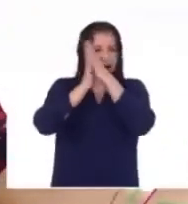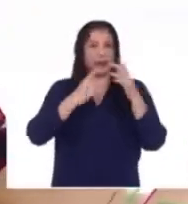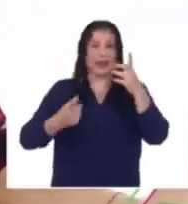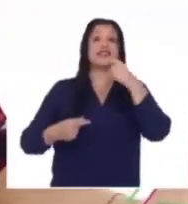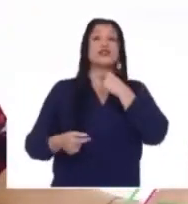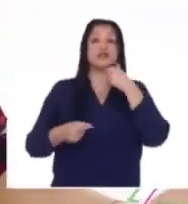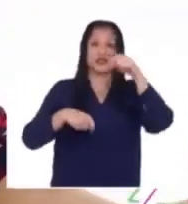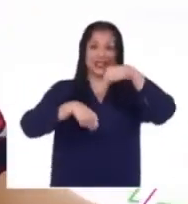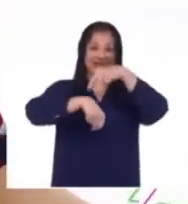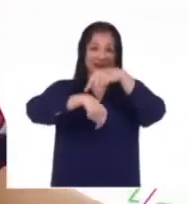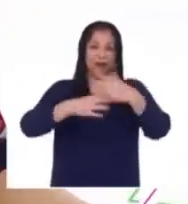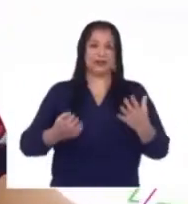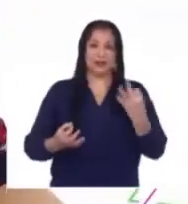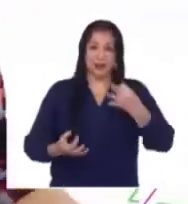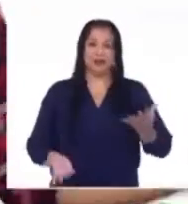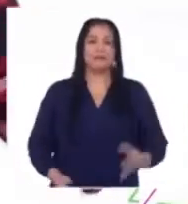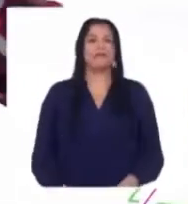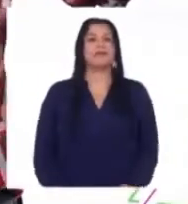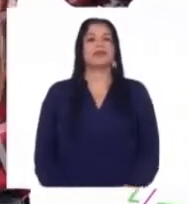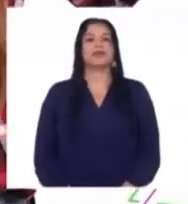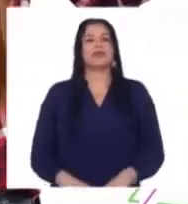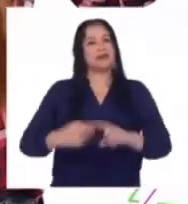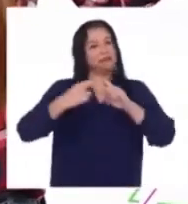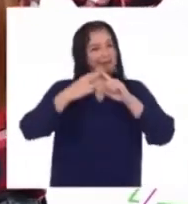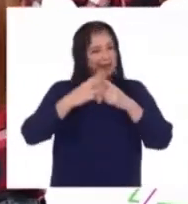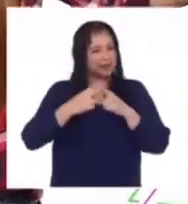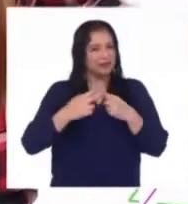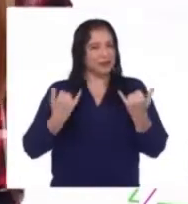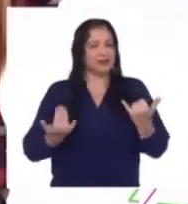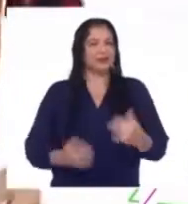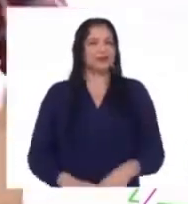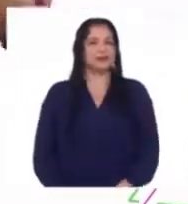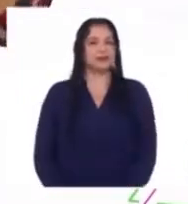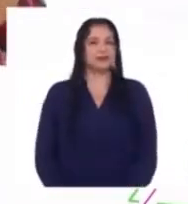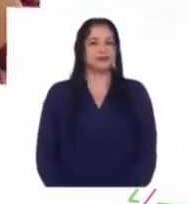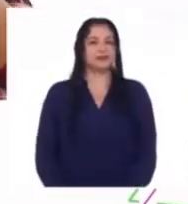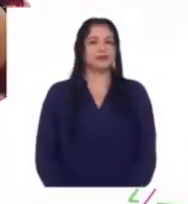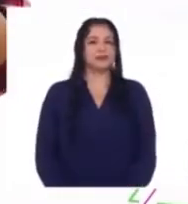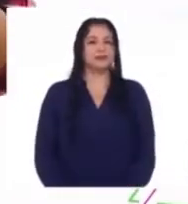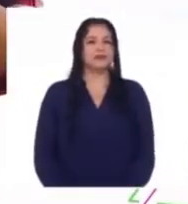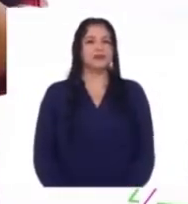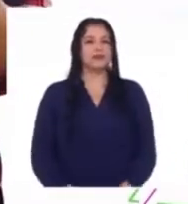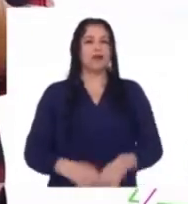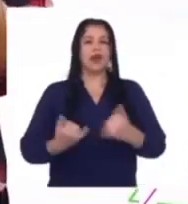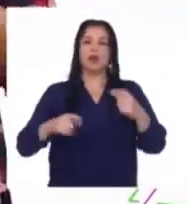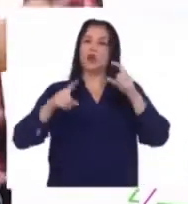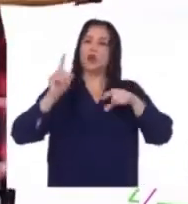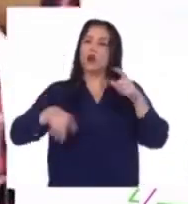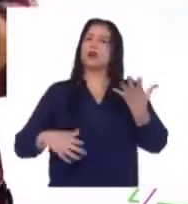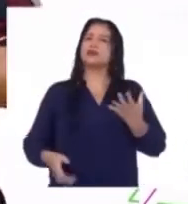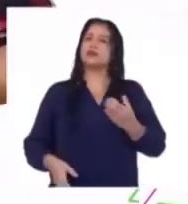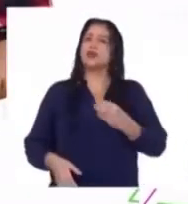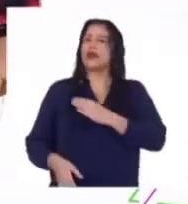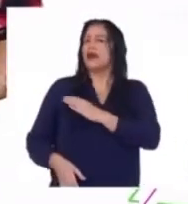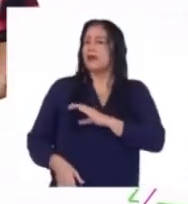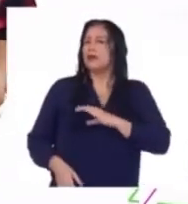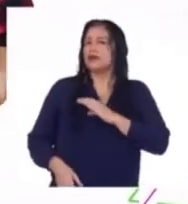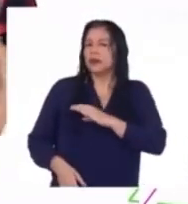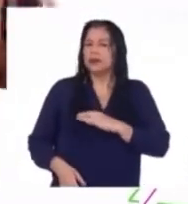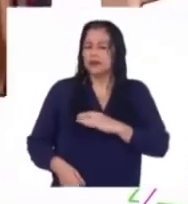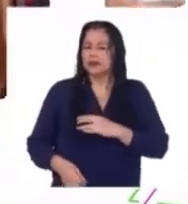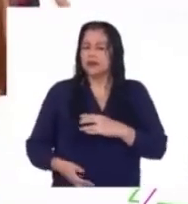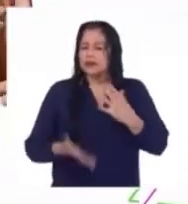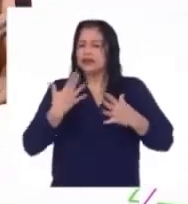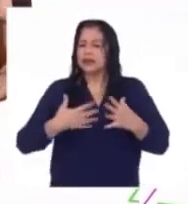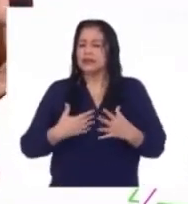este momento, ¿verdad? Muy bien, empezamos entonces, chicos. Hay comportamientos que tenemos que pueden ser guiados